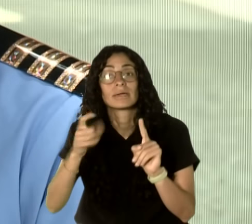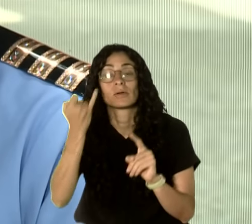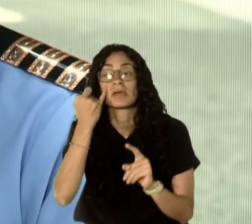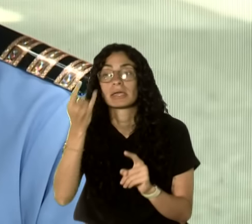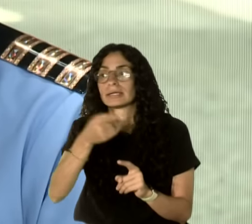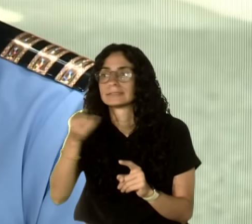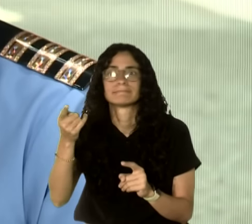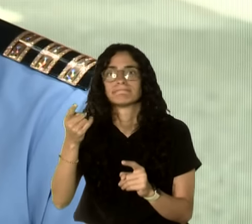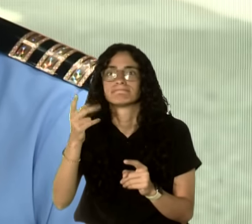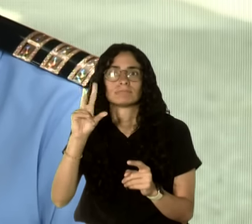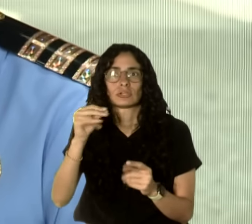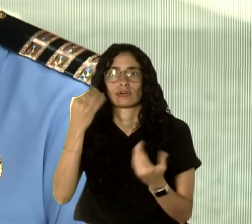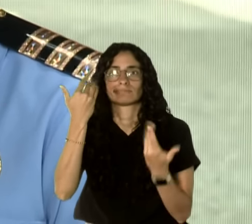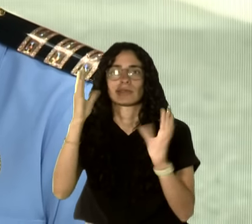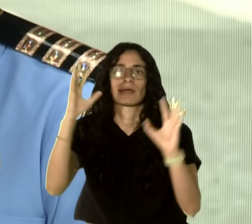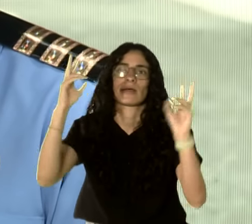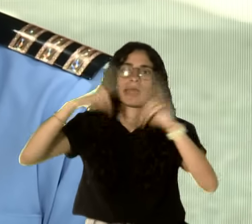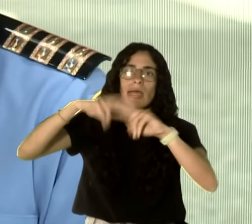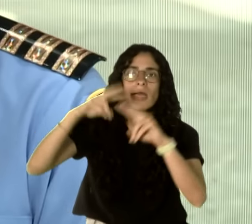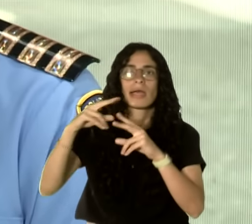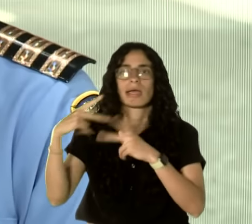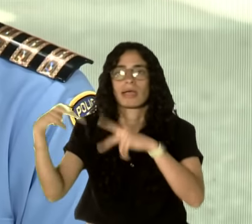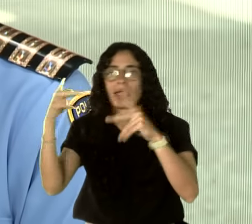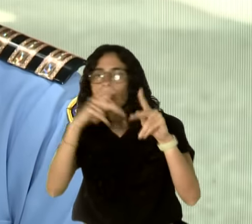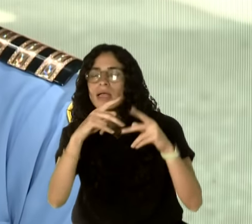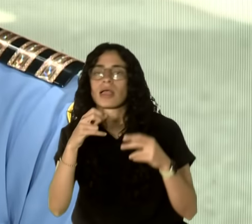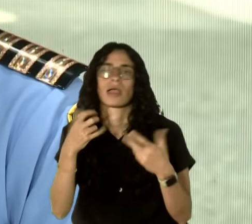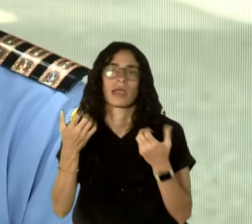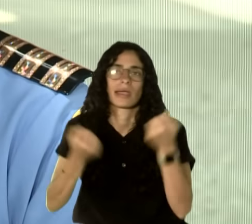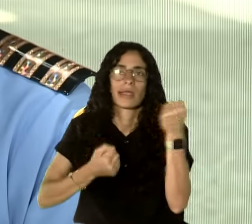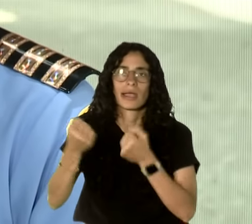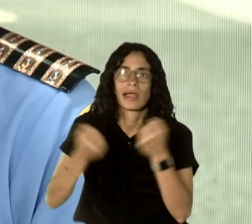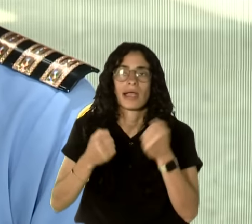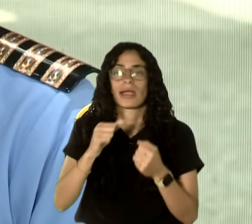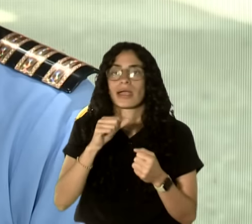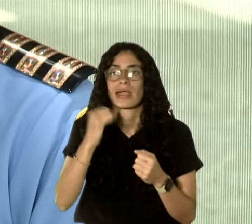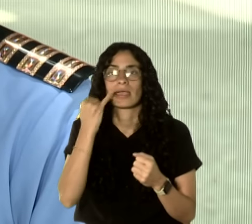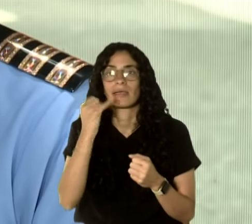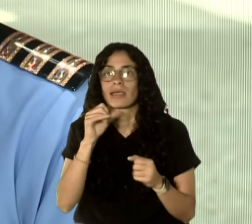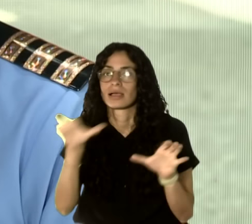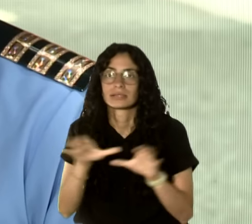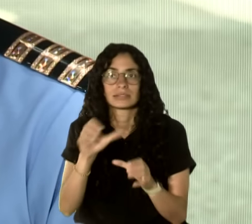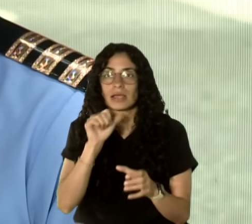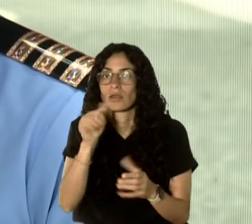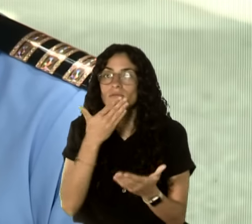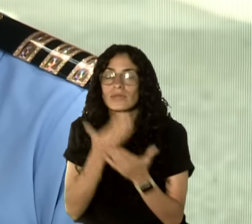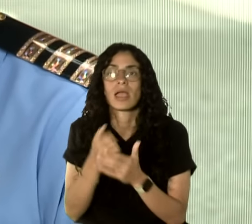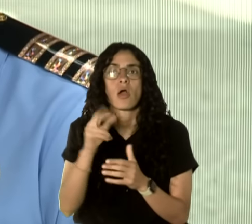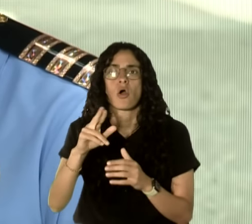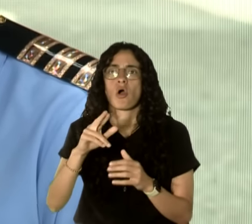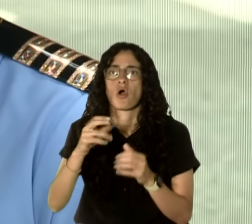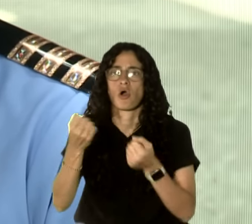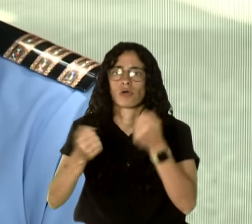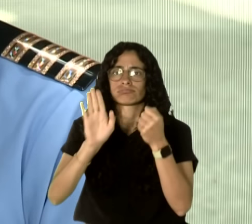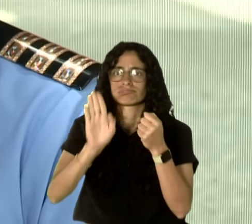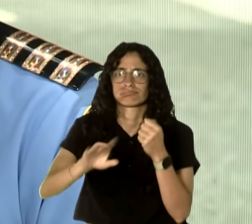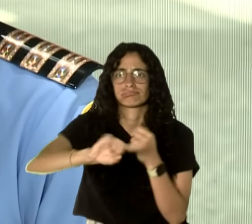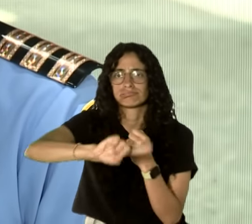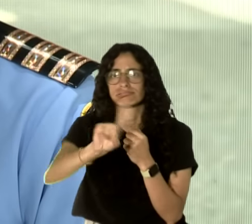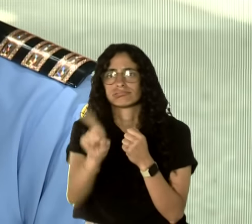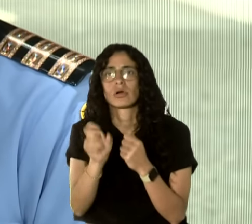conciencia de la gran responsab habilidad que conducir un vehículo de motor si ellos no cooperan lo hacen exceso de velocidad si lo hacen utilizando el celular